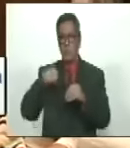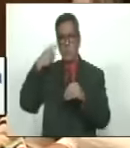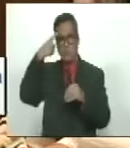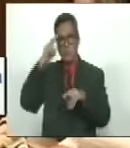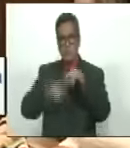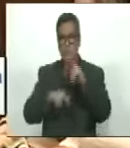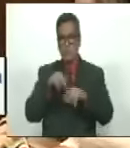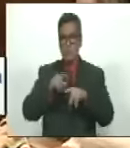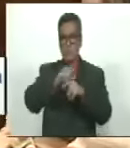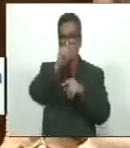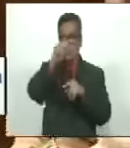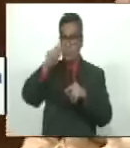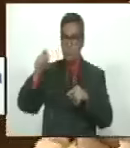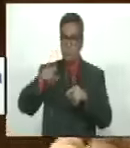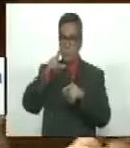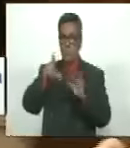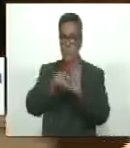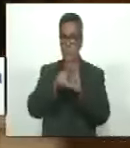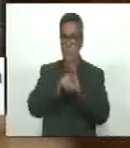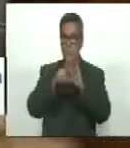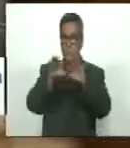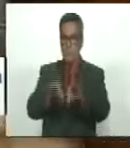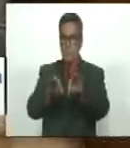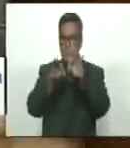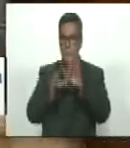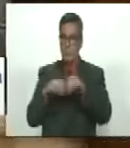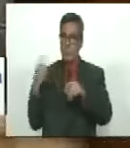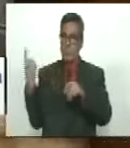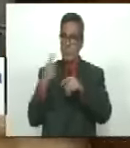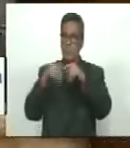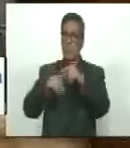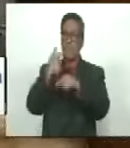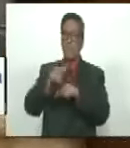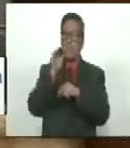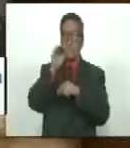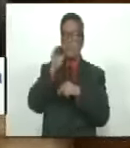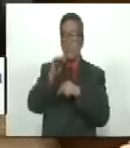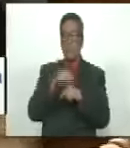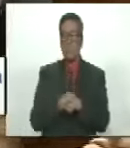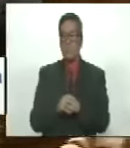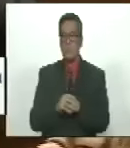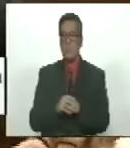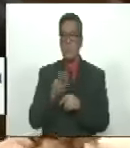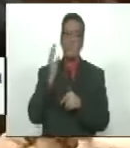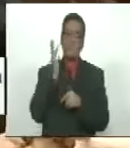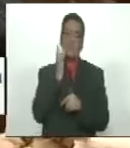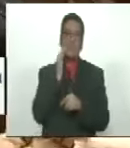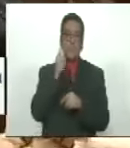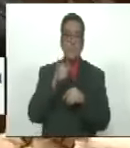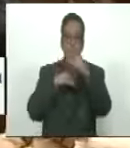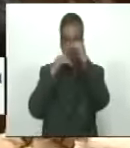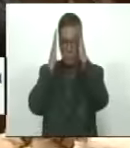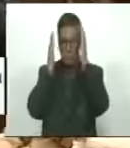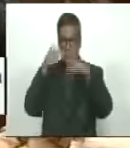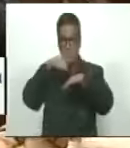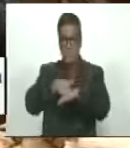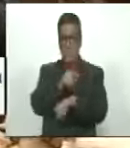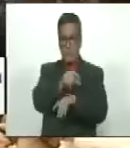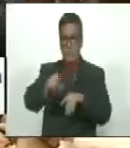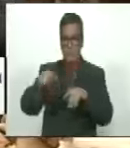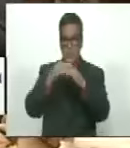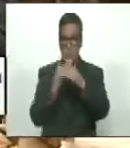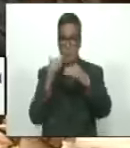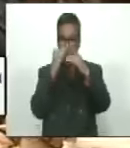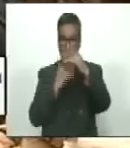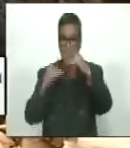de generar el marco para esas leyes especiales que vendrán posteriormente en cuanto, por ejemplo, la atención integral de las personas adultas